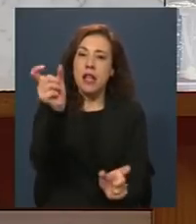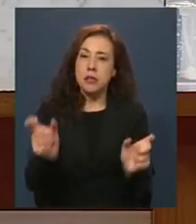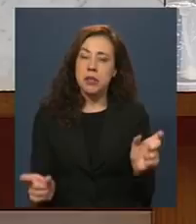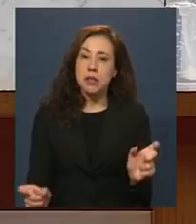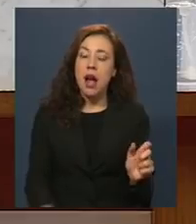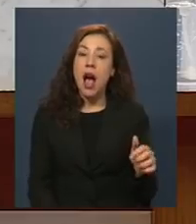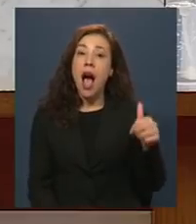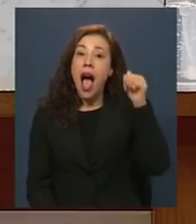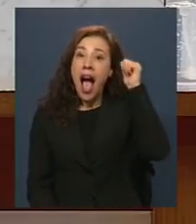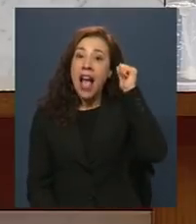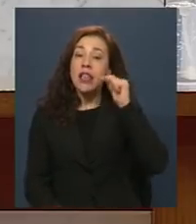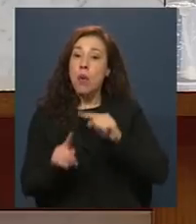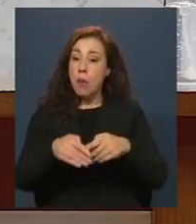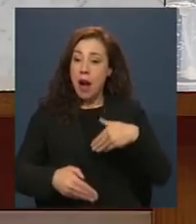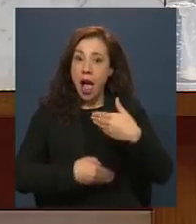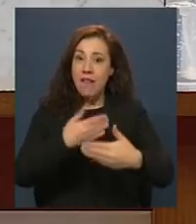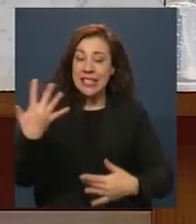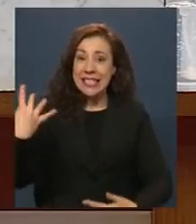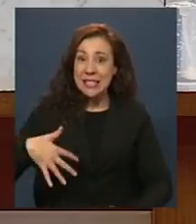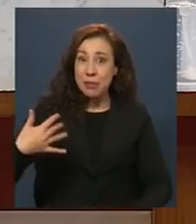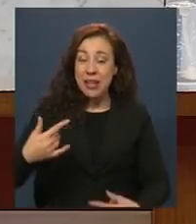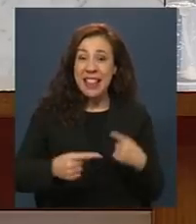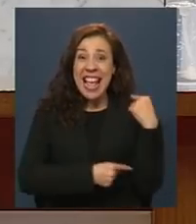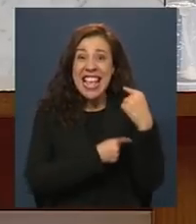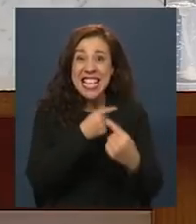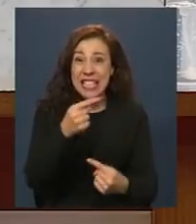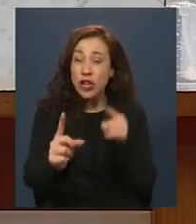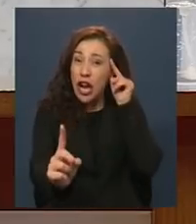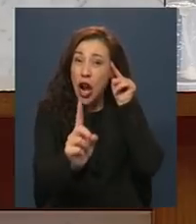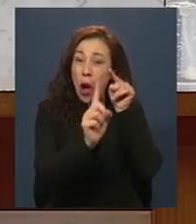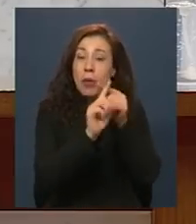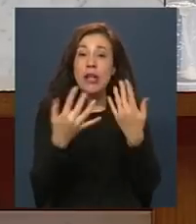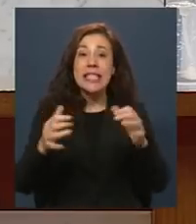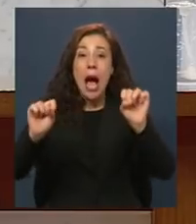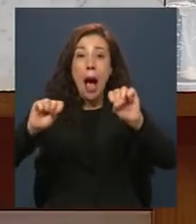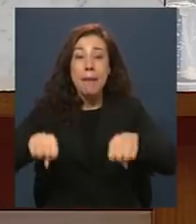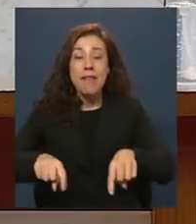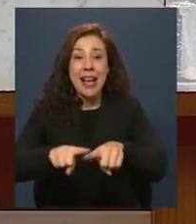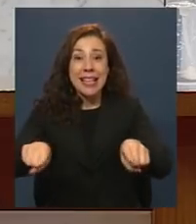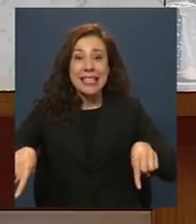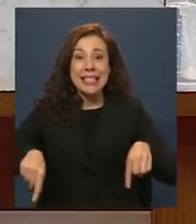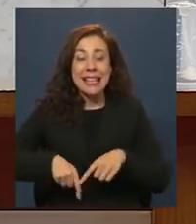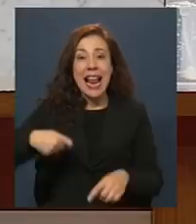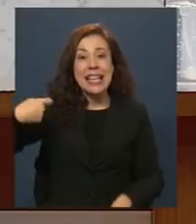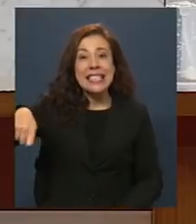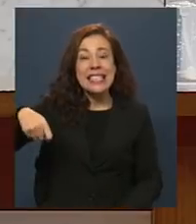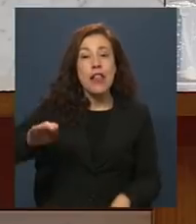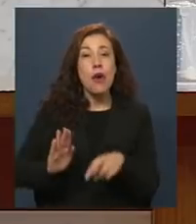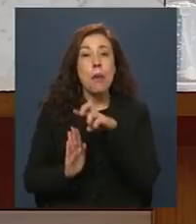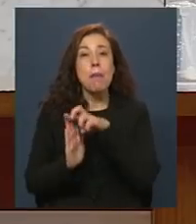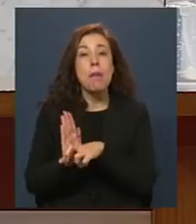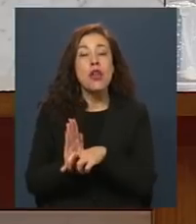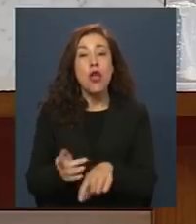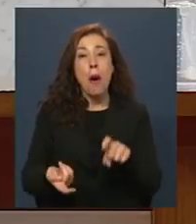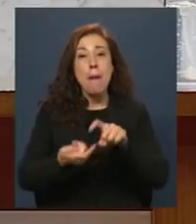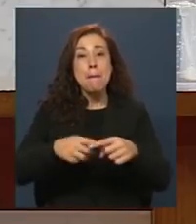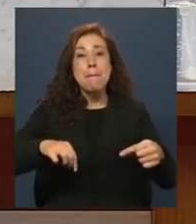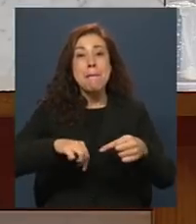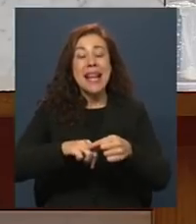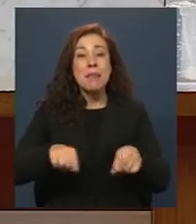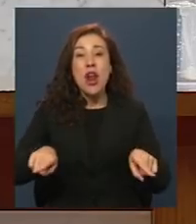Ayer dimos un paso histórico en esta dirección, al aprobar en la sala del Senado el proyecto de matrimonio